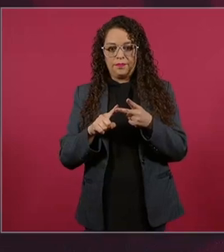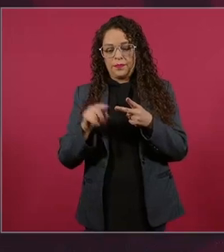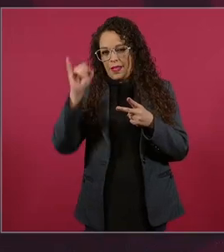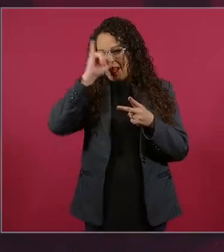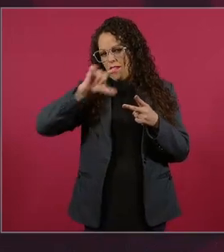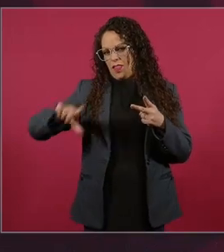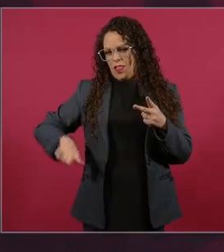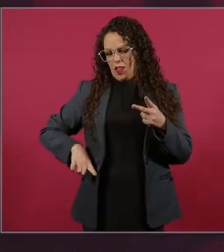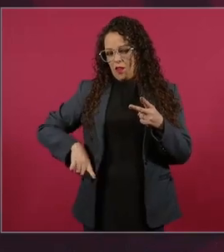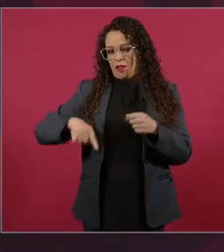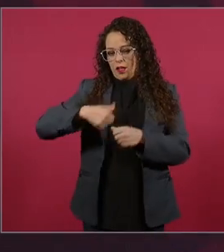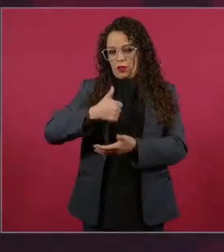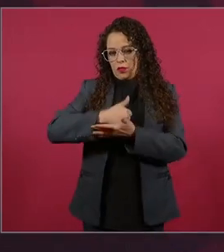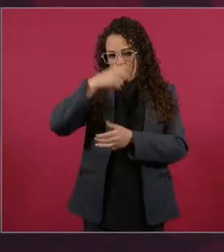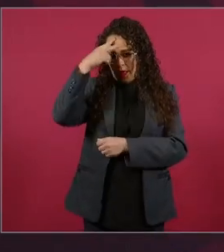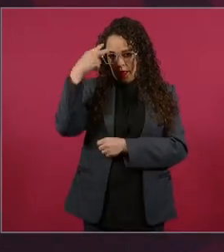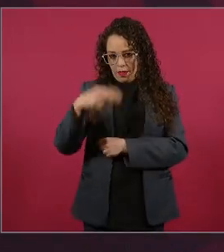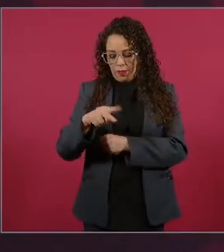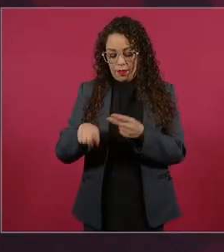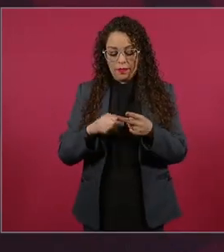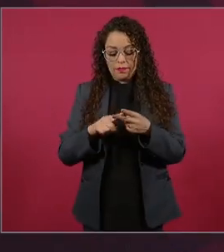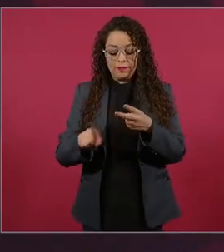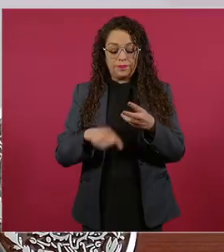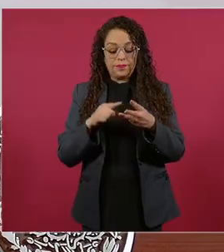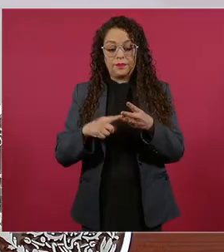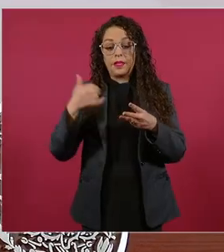la jefa de gobierno electa,